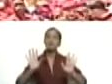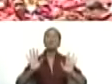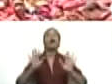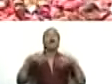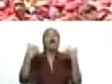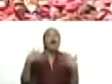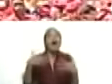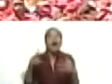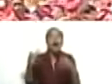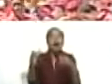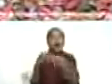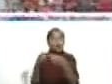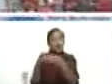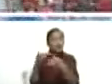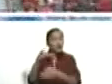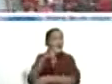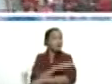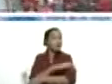Apellidos, apellidos, apellidos.